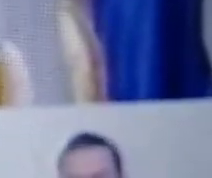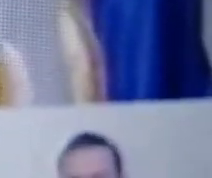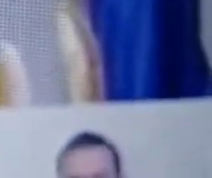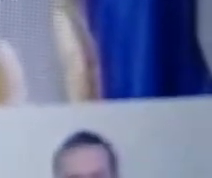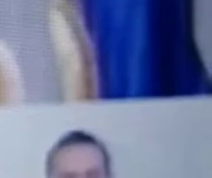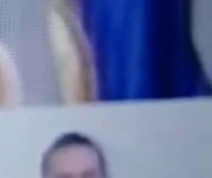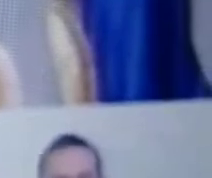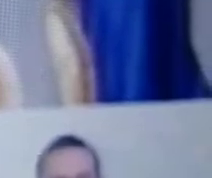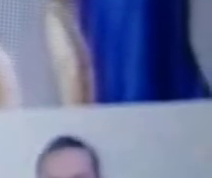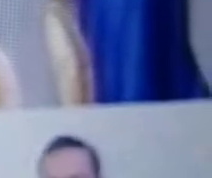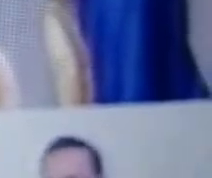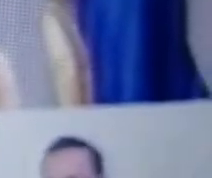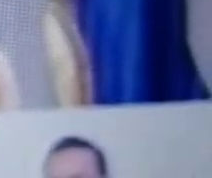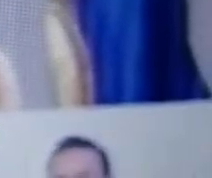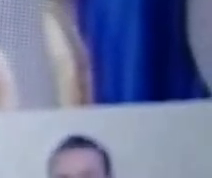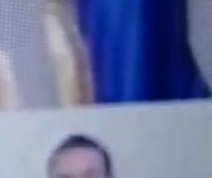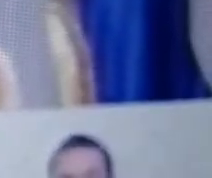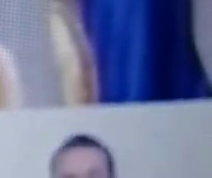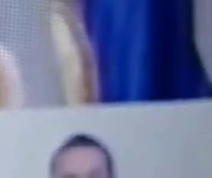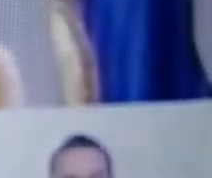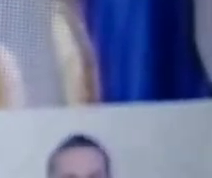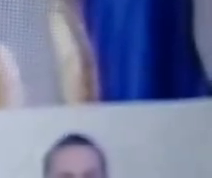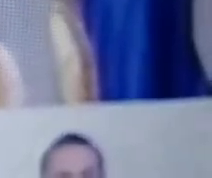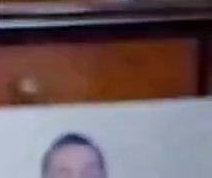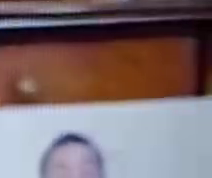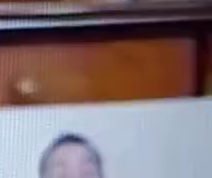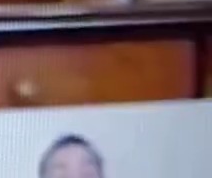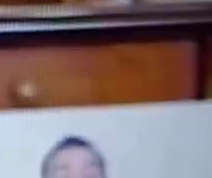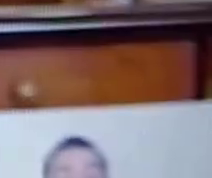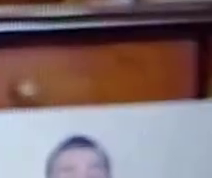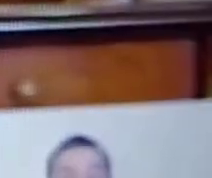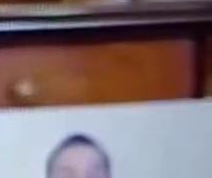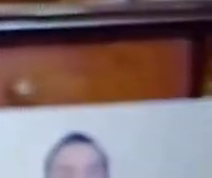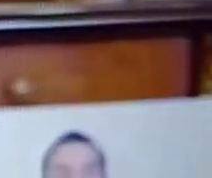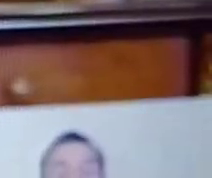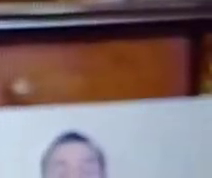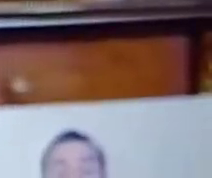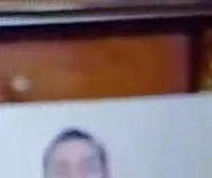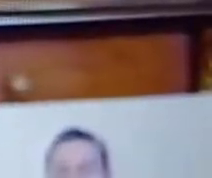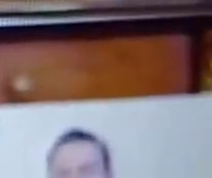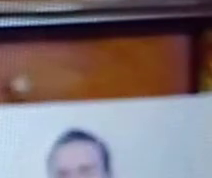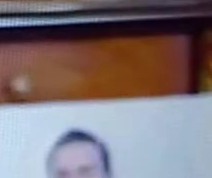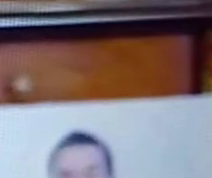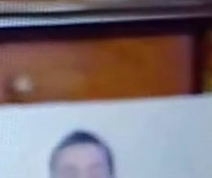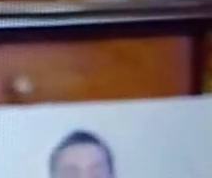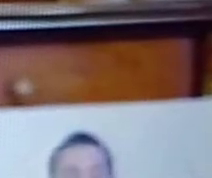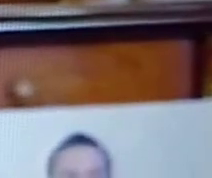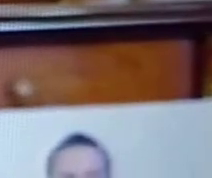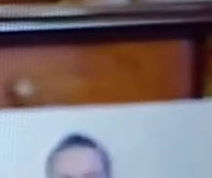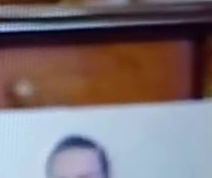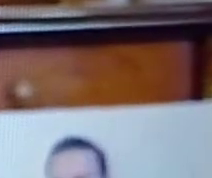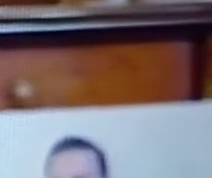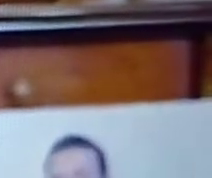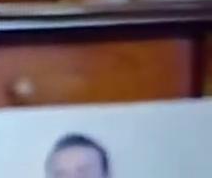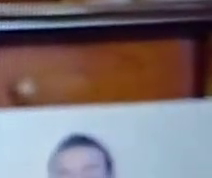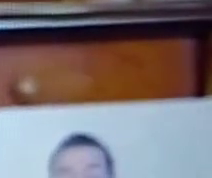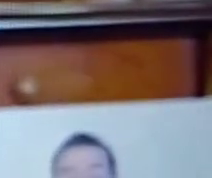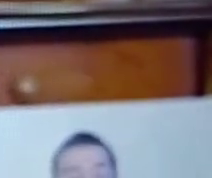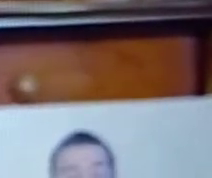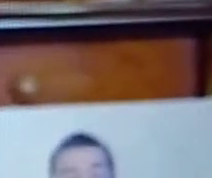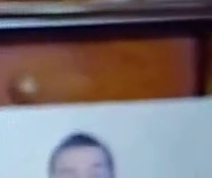y el destino quiso que fuera detenida por otra, la Gran Depresión. Una década de crisis económica, de pesimismo, un aviso que la humanidad